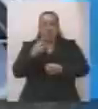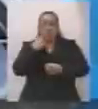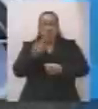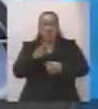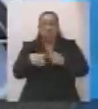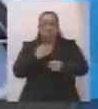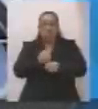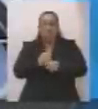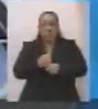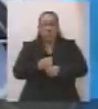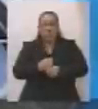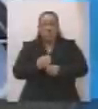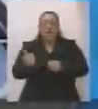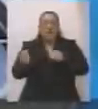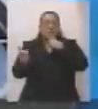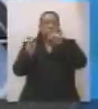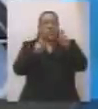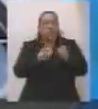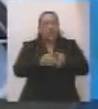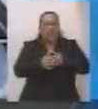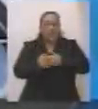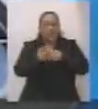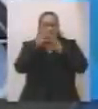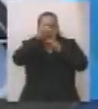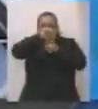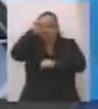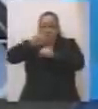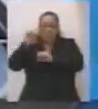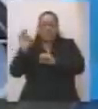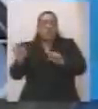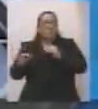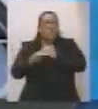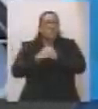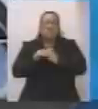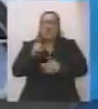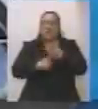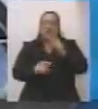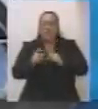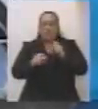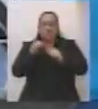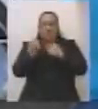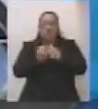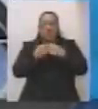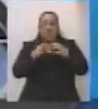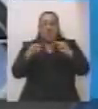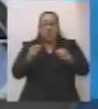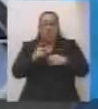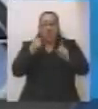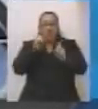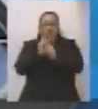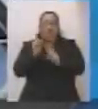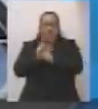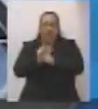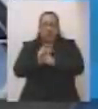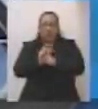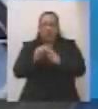los desafíos y las preguntas que guían sus descubrimientos son los mismos que los sociólogos y politólogos han